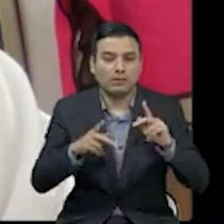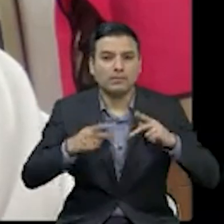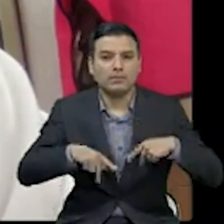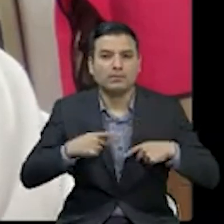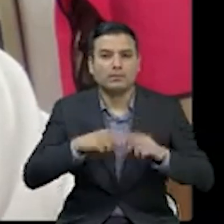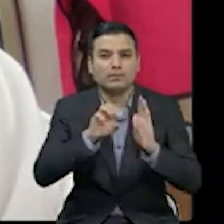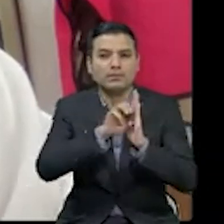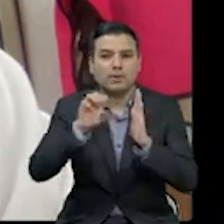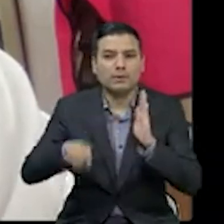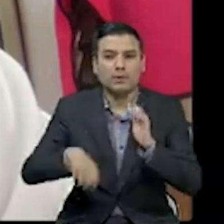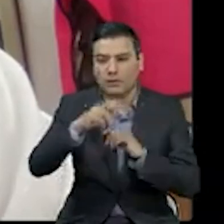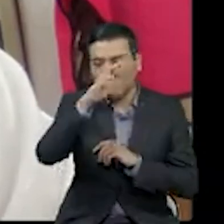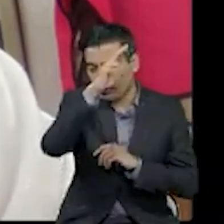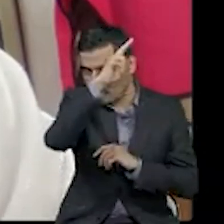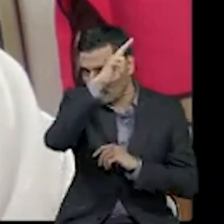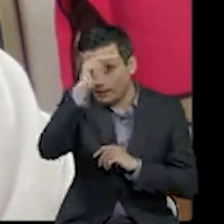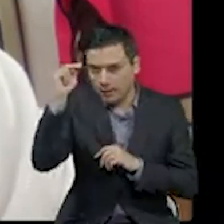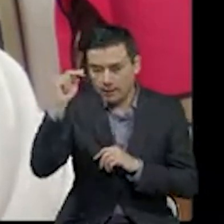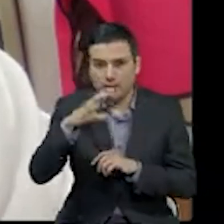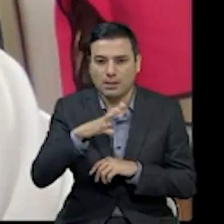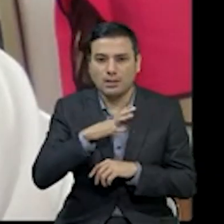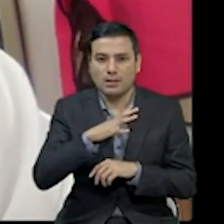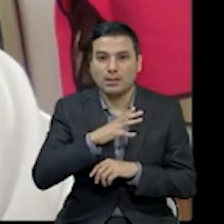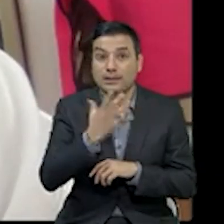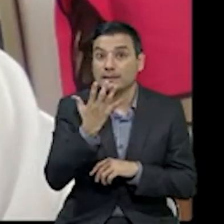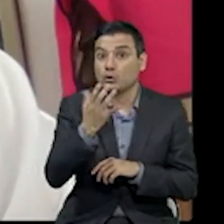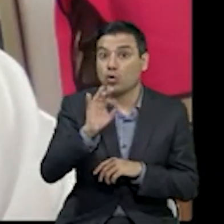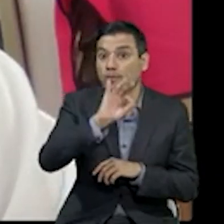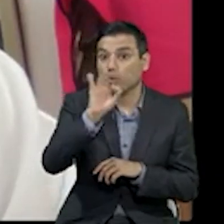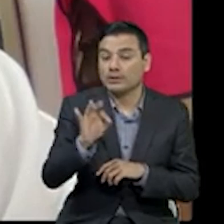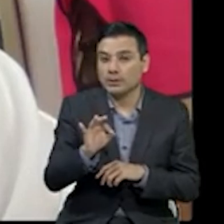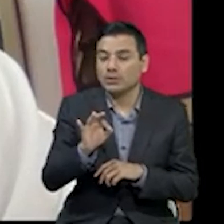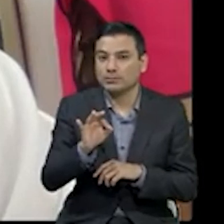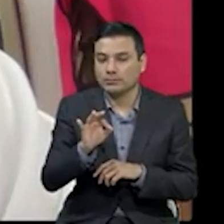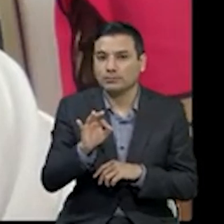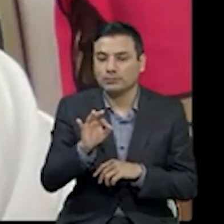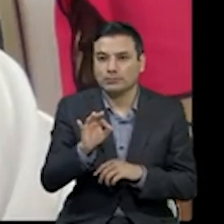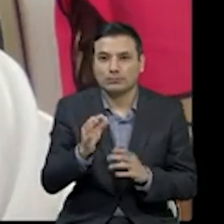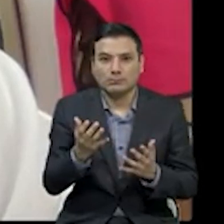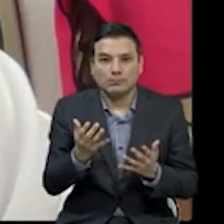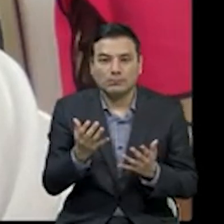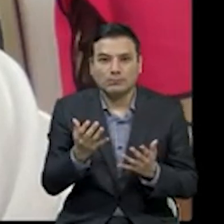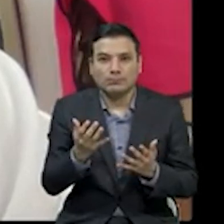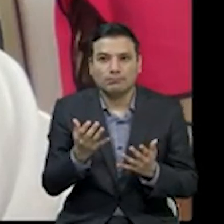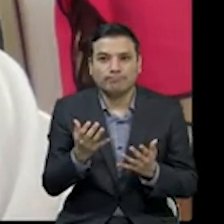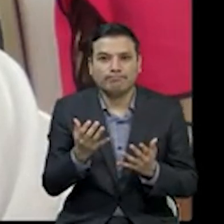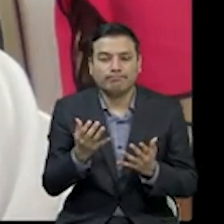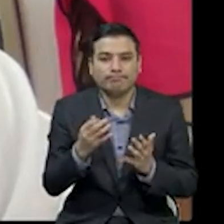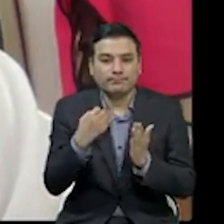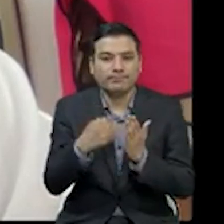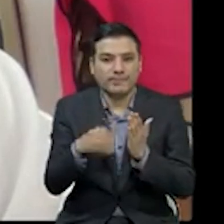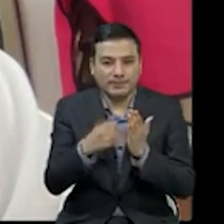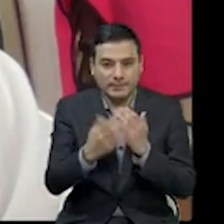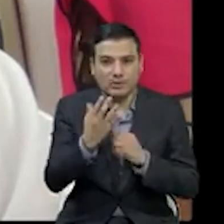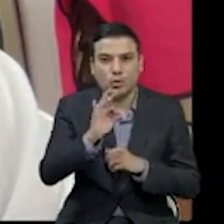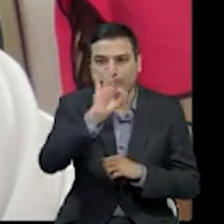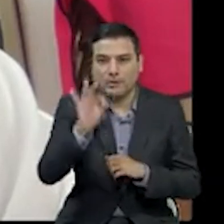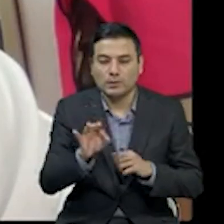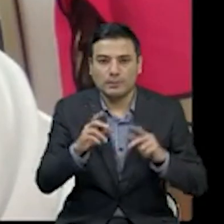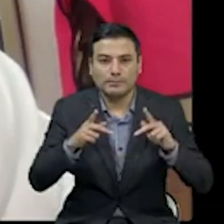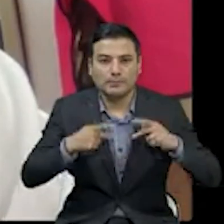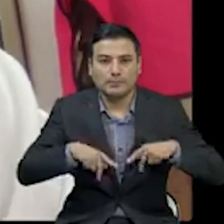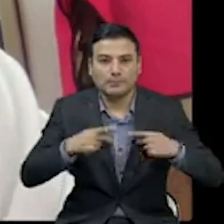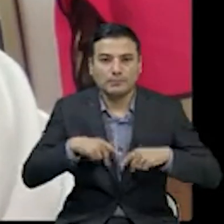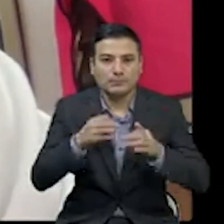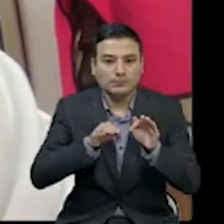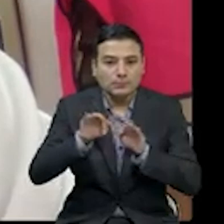Nayarit. El caso de Nayarit, que ocupa casi un 5% de las personas que necesitamos recuperar en términos de capacitación.